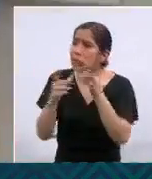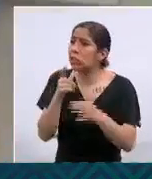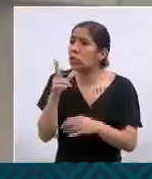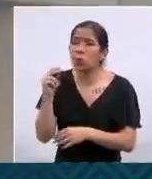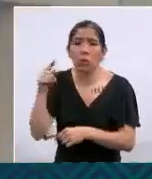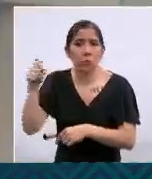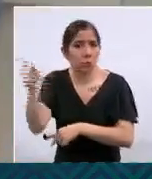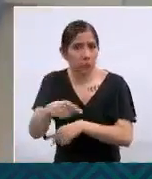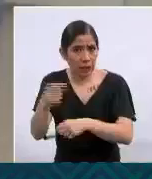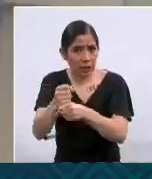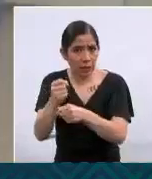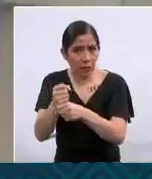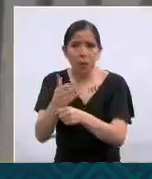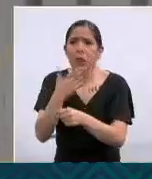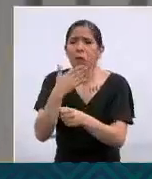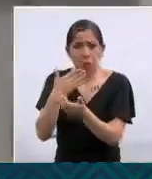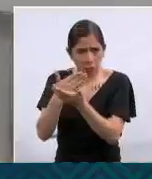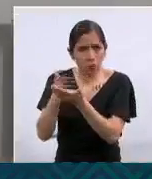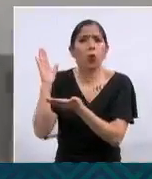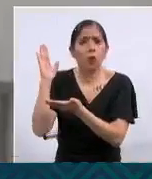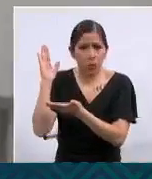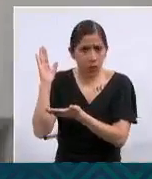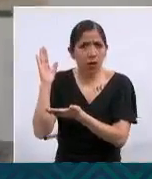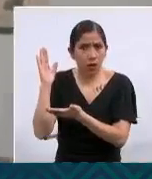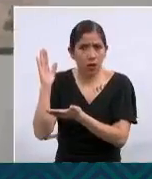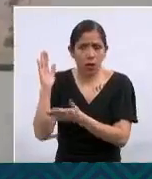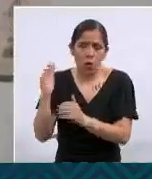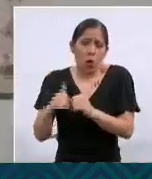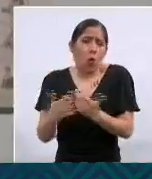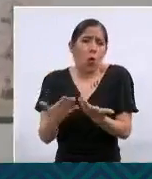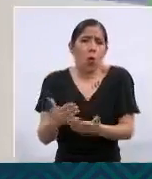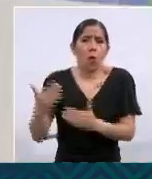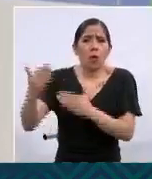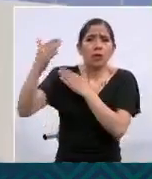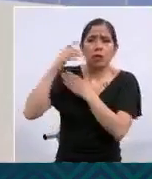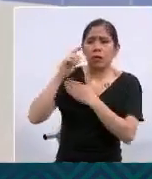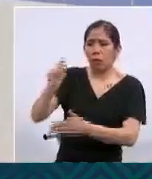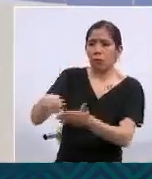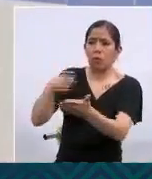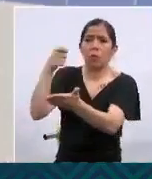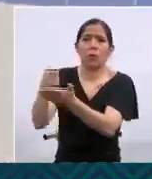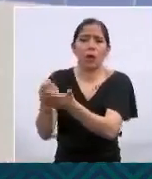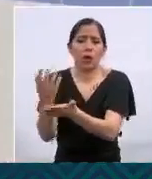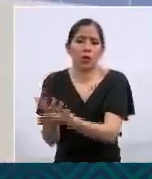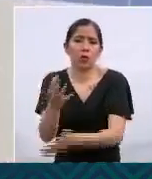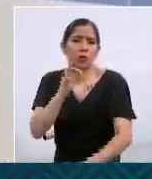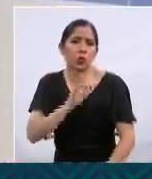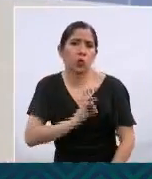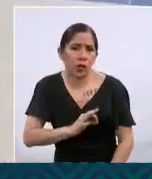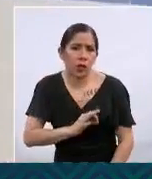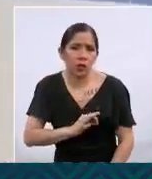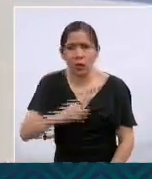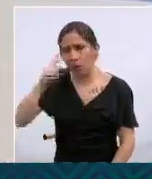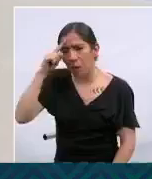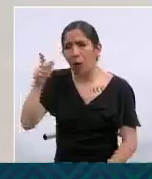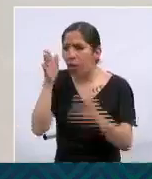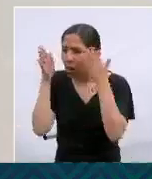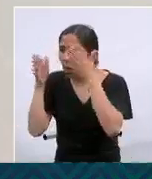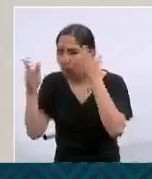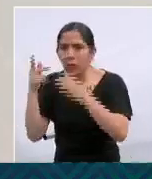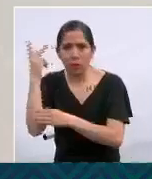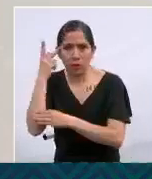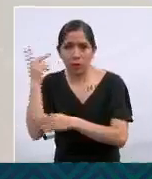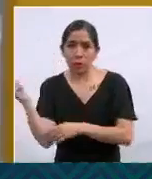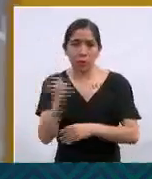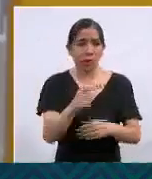no puede ser posible que con la plata de los cruceros le paguemos solo el salario y siguen hacer política marcan y se